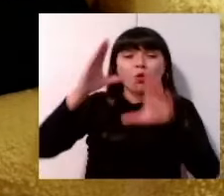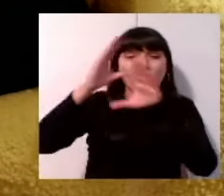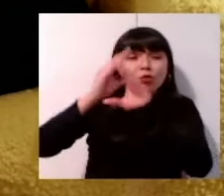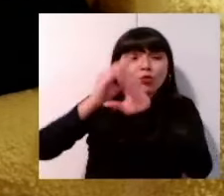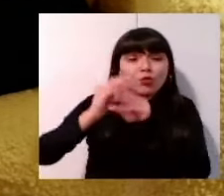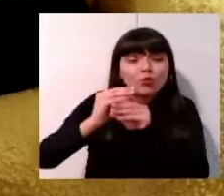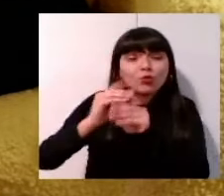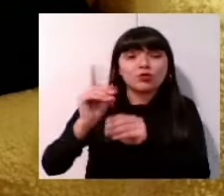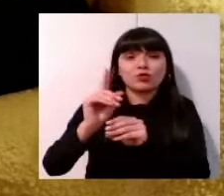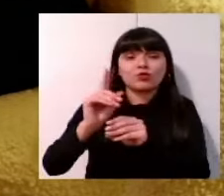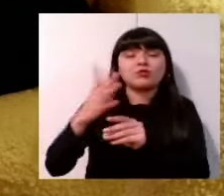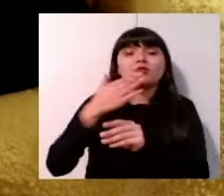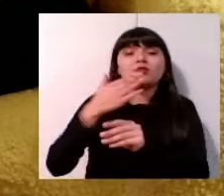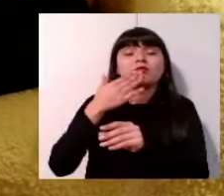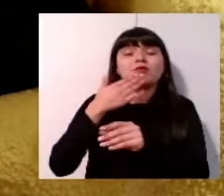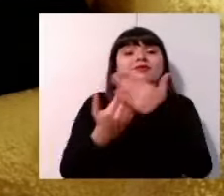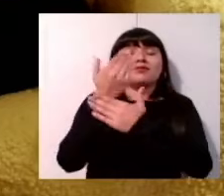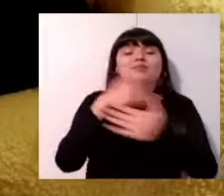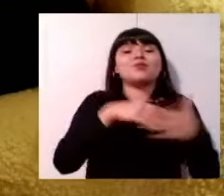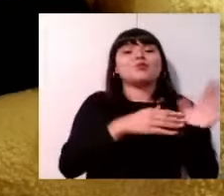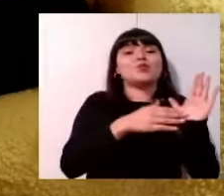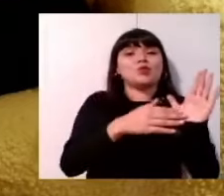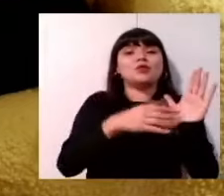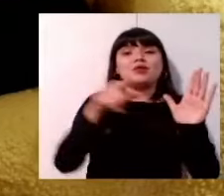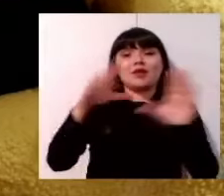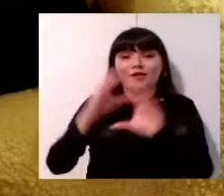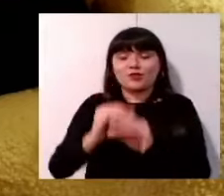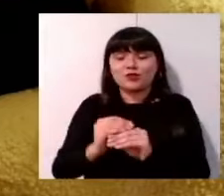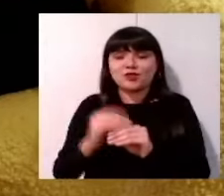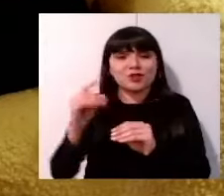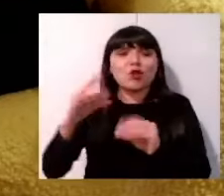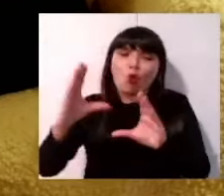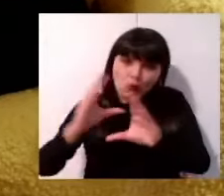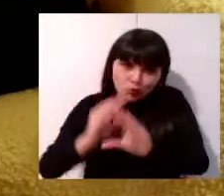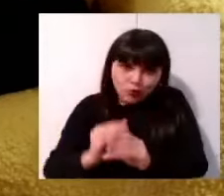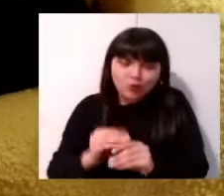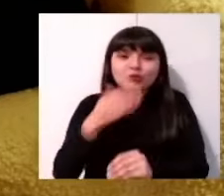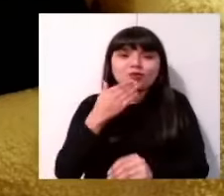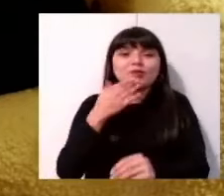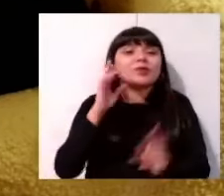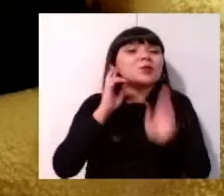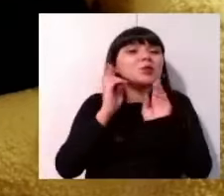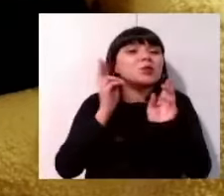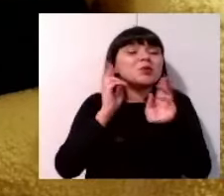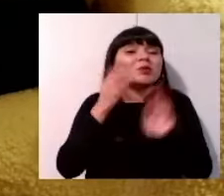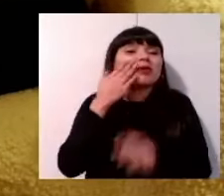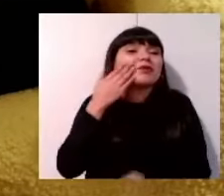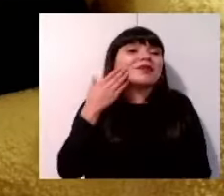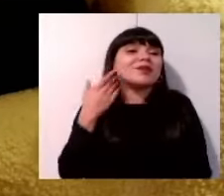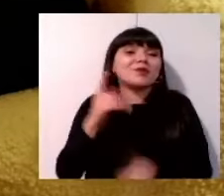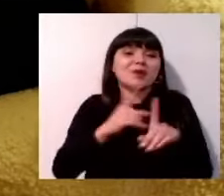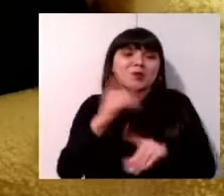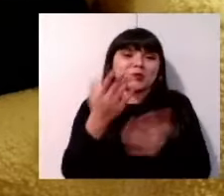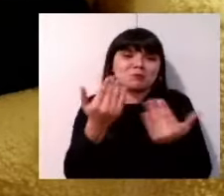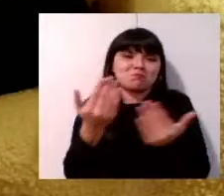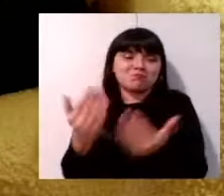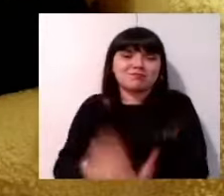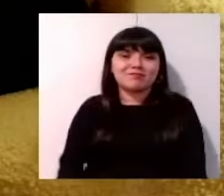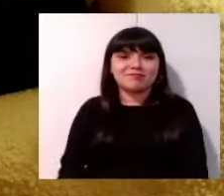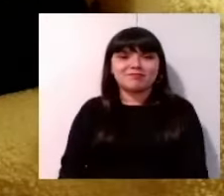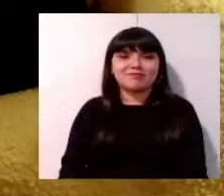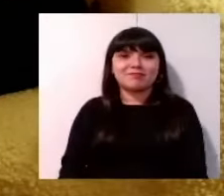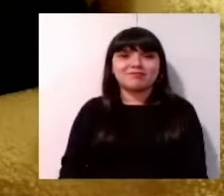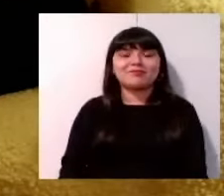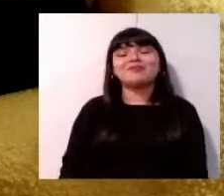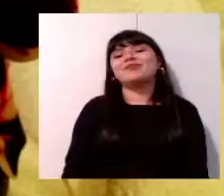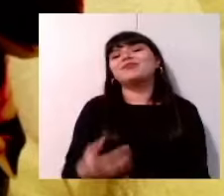mañana exponerlos a la luz solar, y el ruido, tratar de evitarlo o poner estos ruidos blancos en el caso que no se pueda. Oye, Carolina, es que